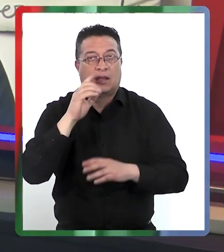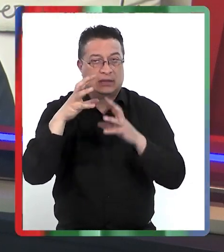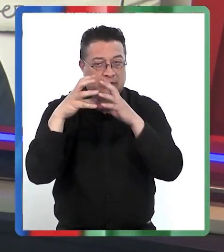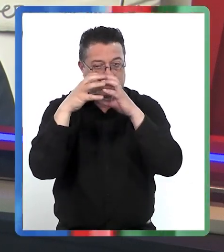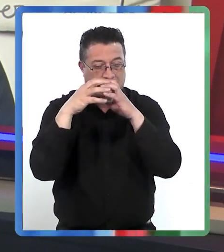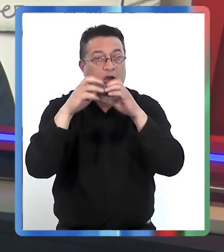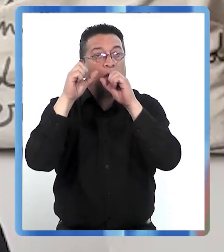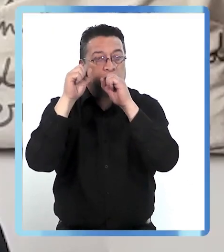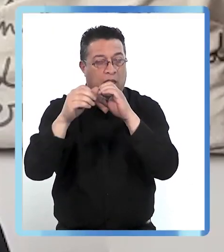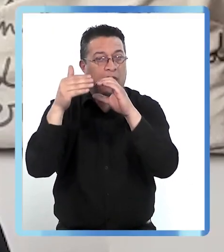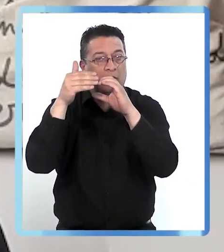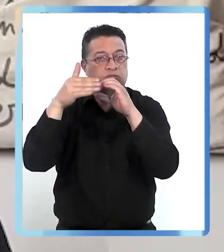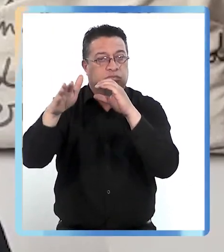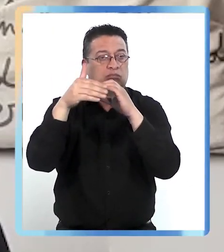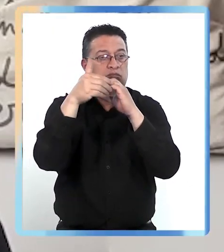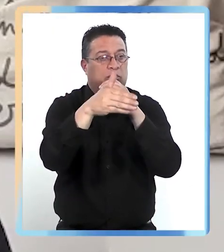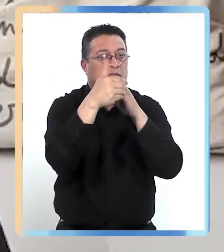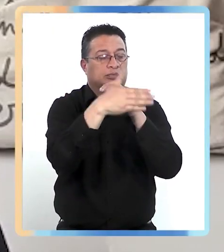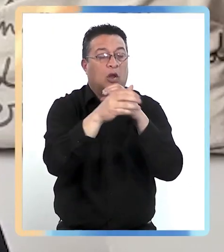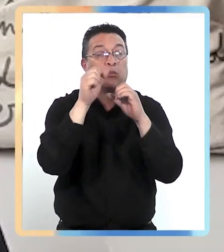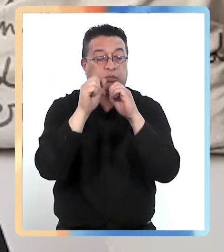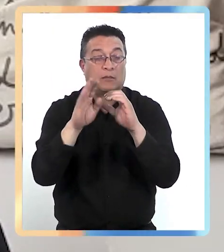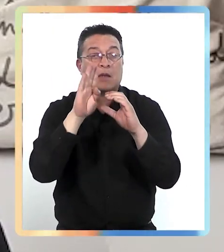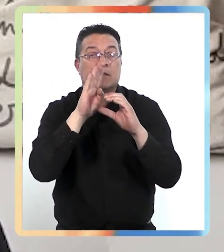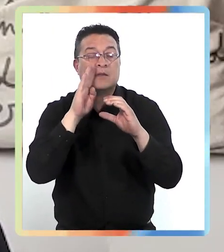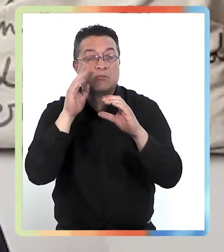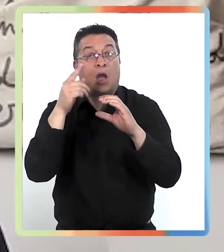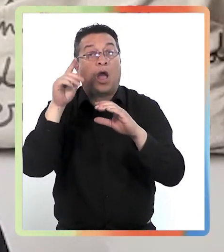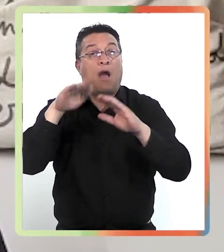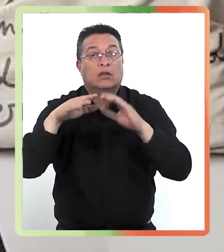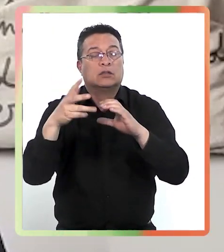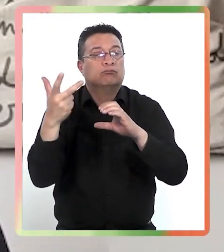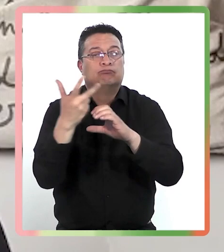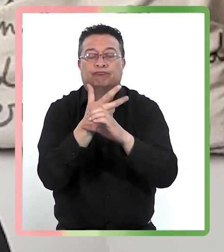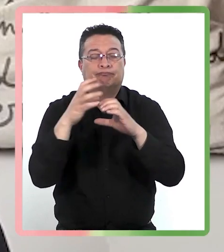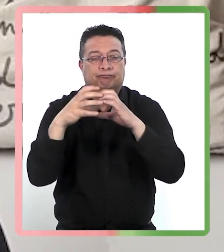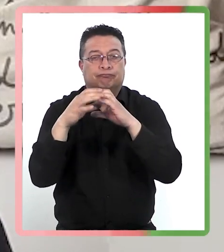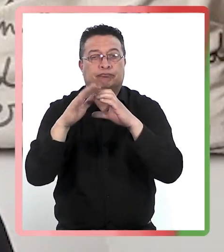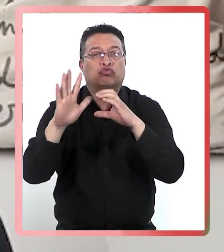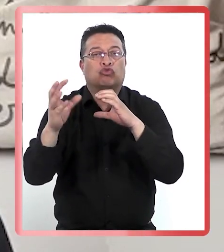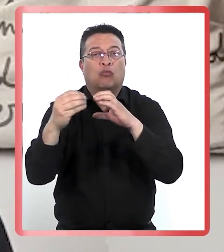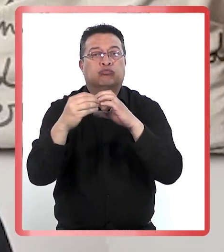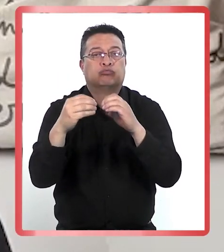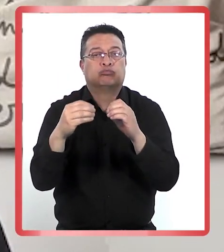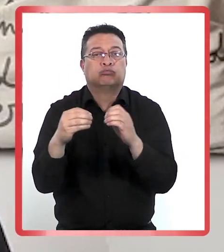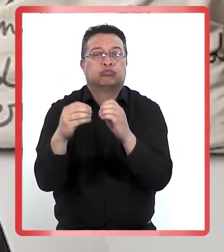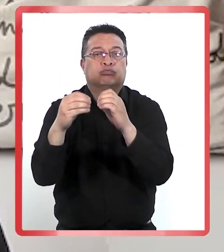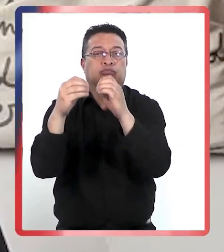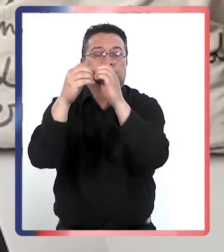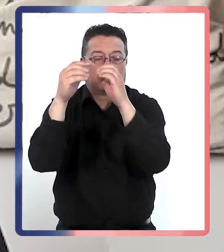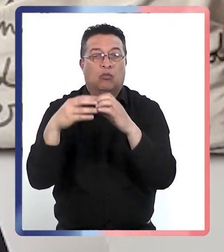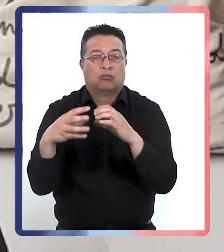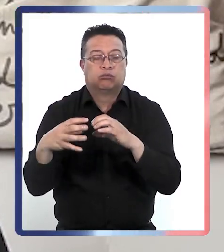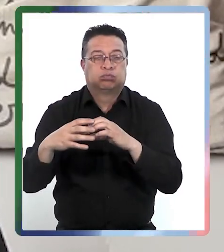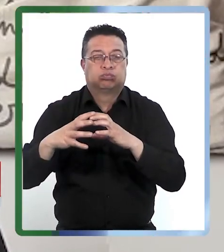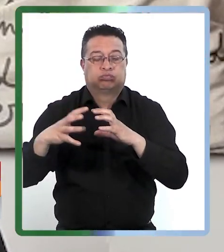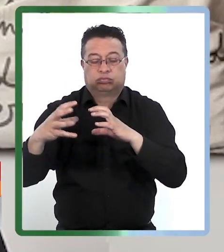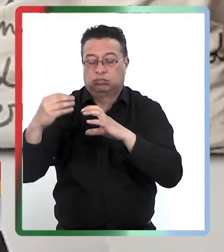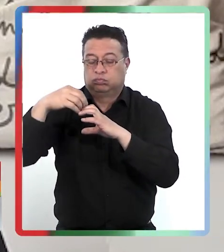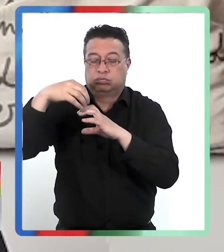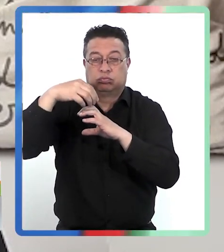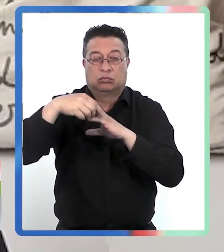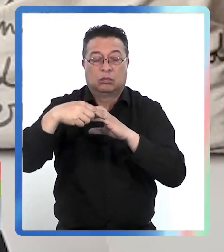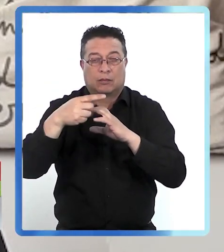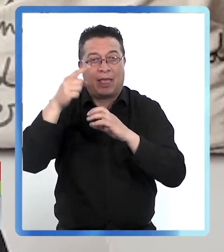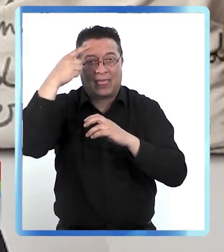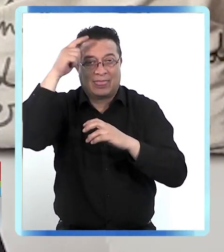el cerebro debería poder botar y limpiar, pero no lo hace. Y cuando sucede esto, estas proteínas que se van acumulando